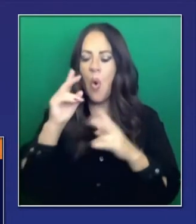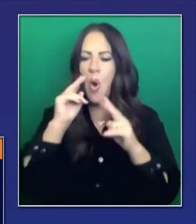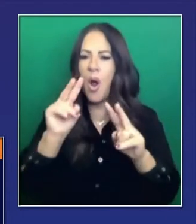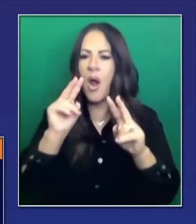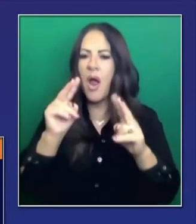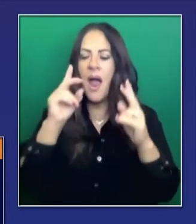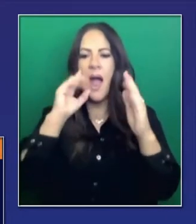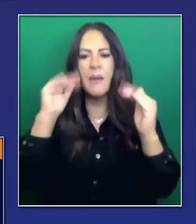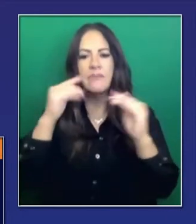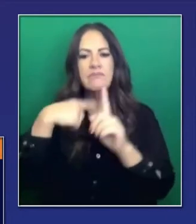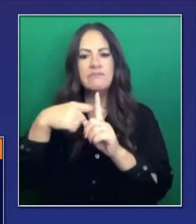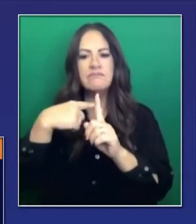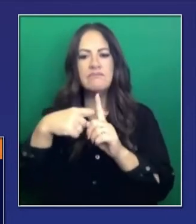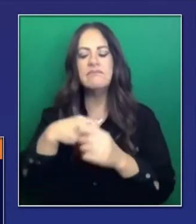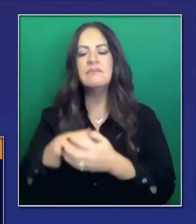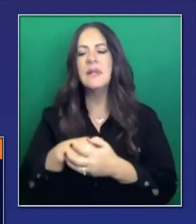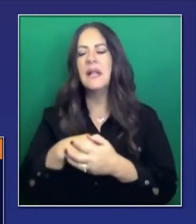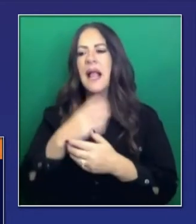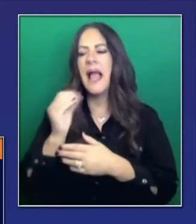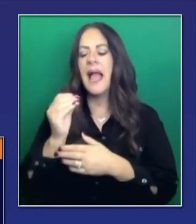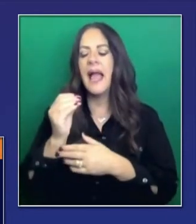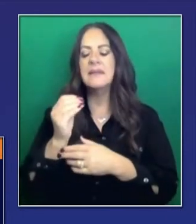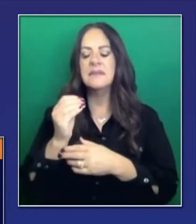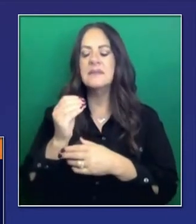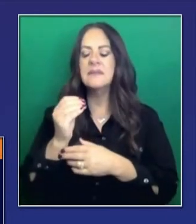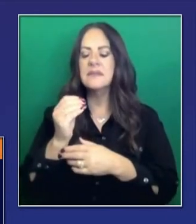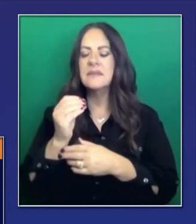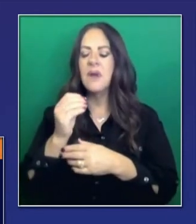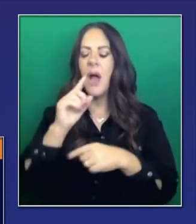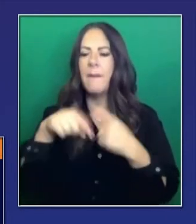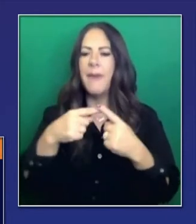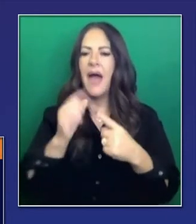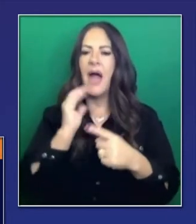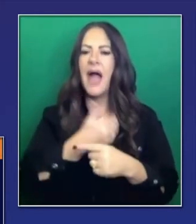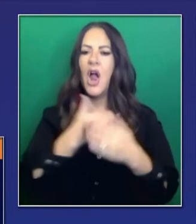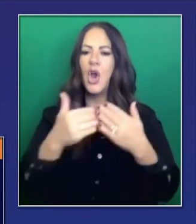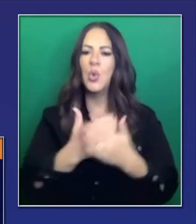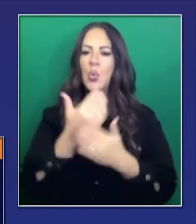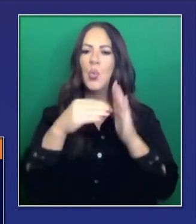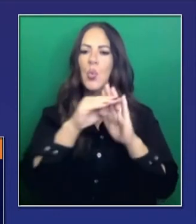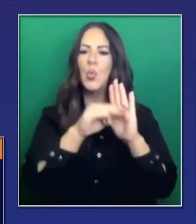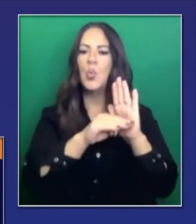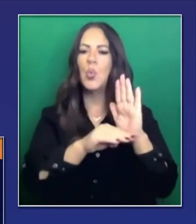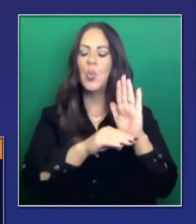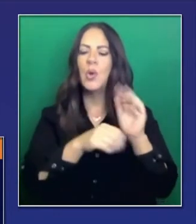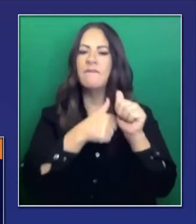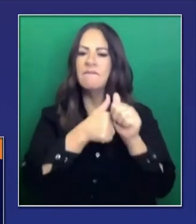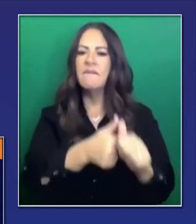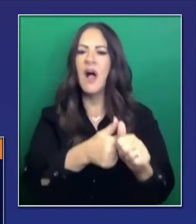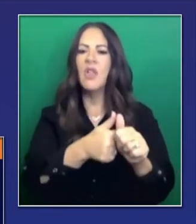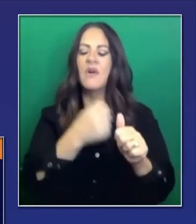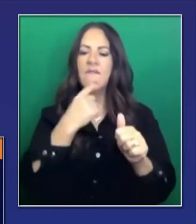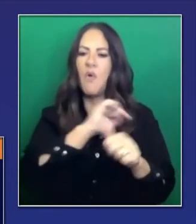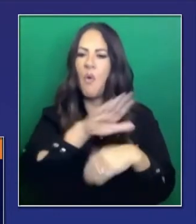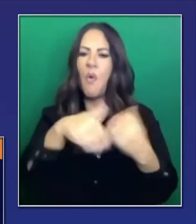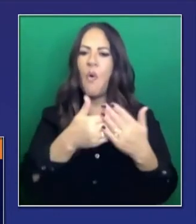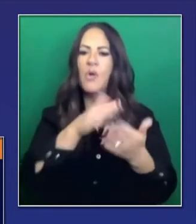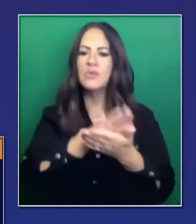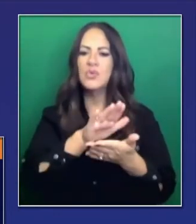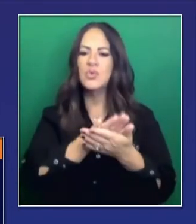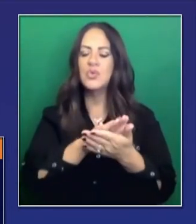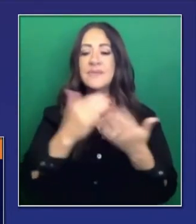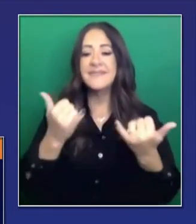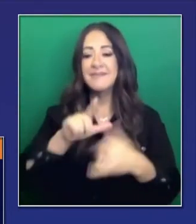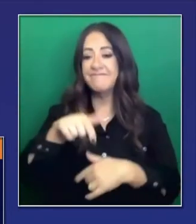anticipando los problemas y la anticipación de estas nuevas pautas para la reapertura de escuelas y el trabajo que